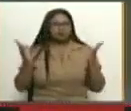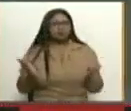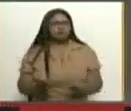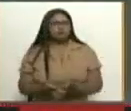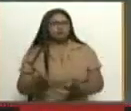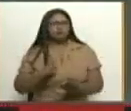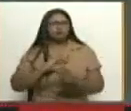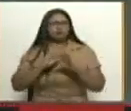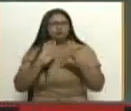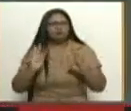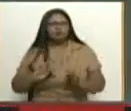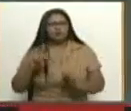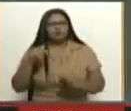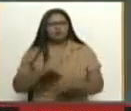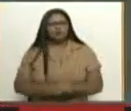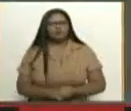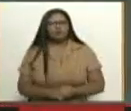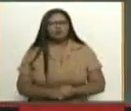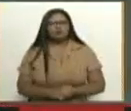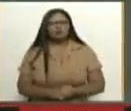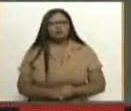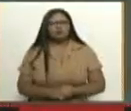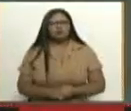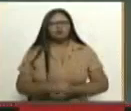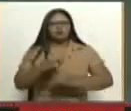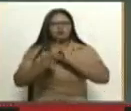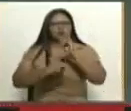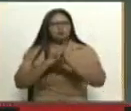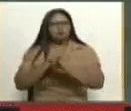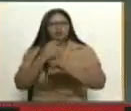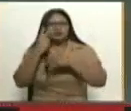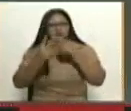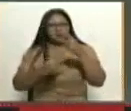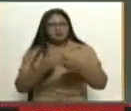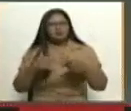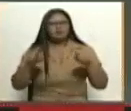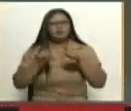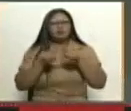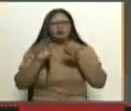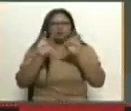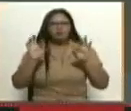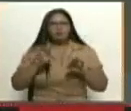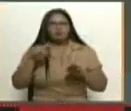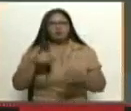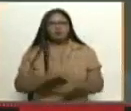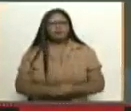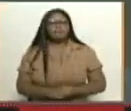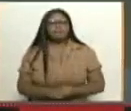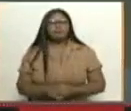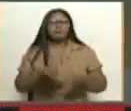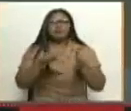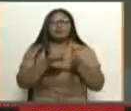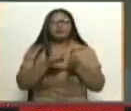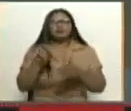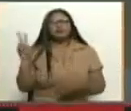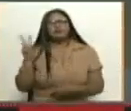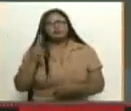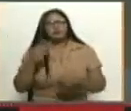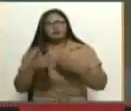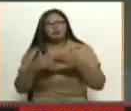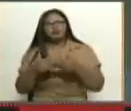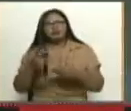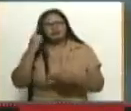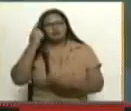o en el ámbito internacional esta visita que se lleva a cabo por parte de Irán a Venezuela? Y además, días